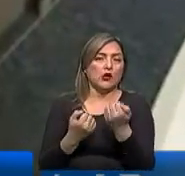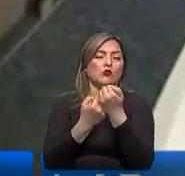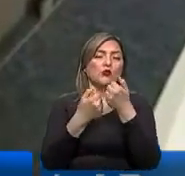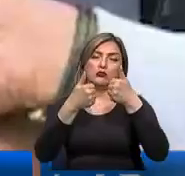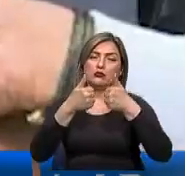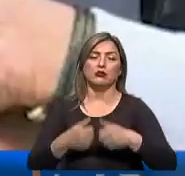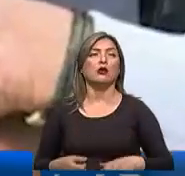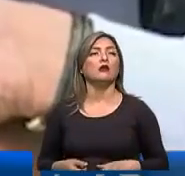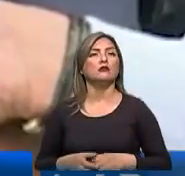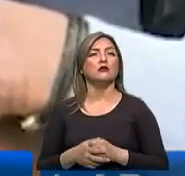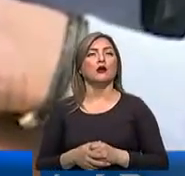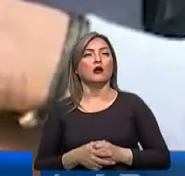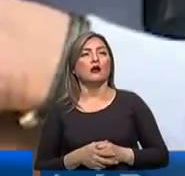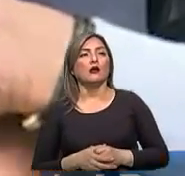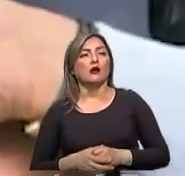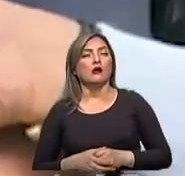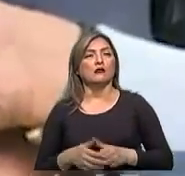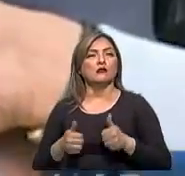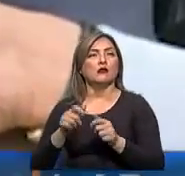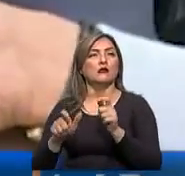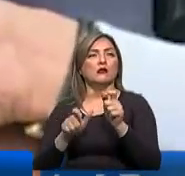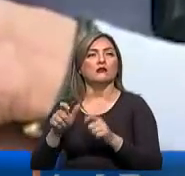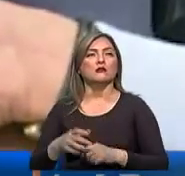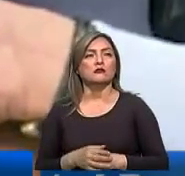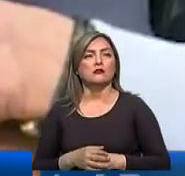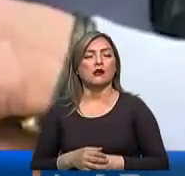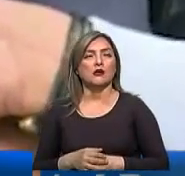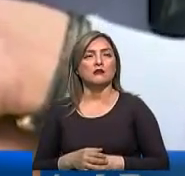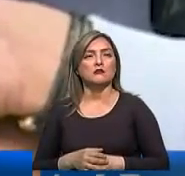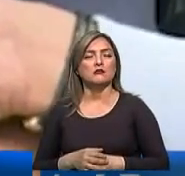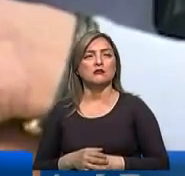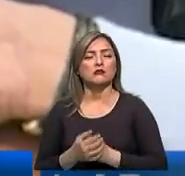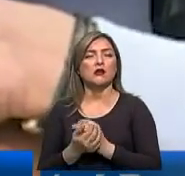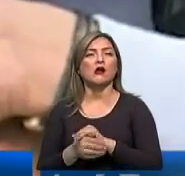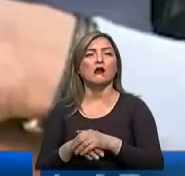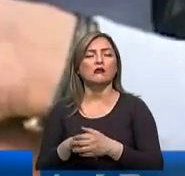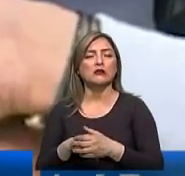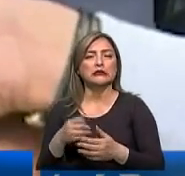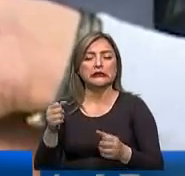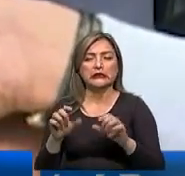esta medida. Algo bueno, porque hay mucha gente que aprovecha que no tiene placa